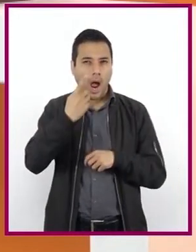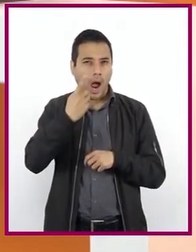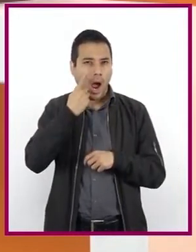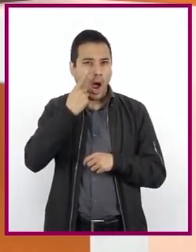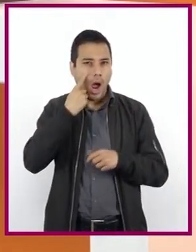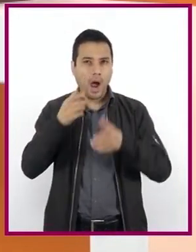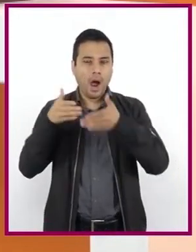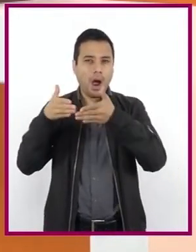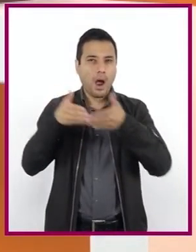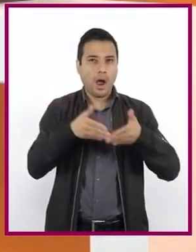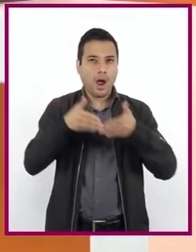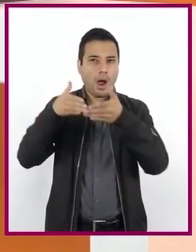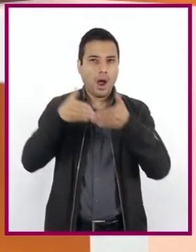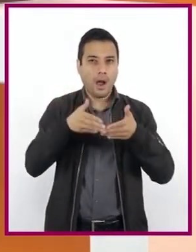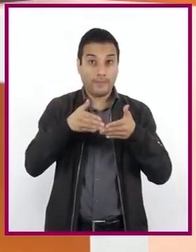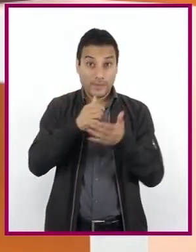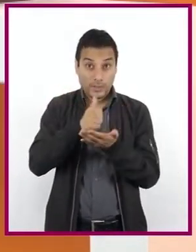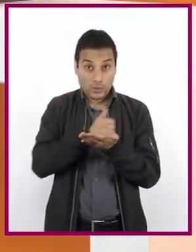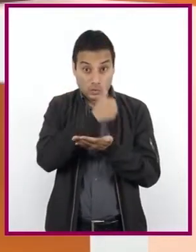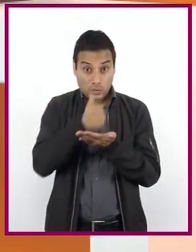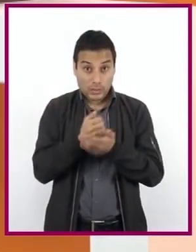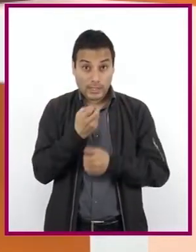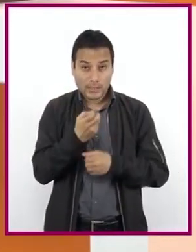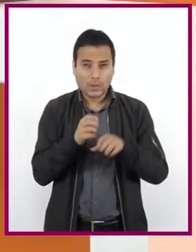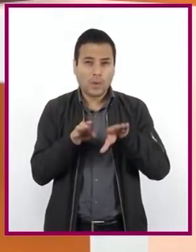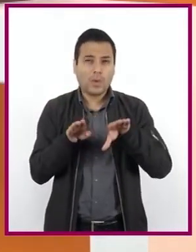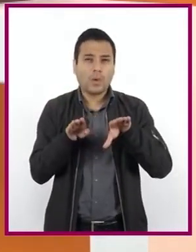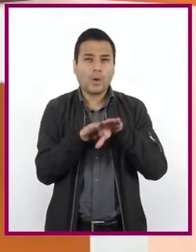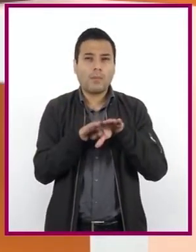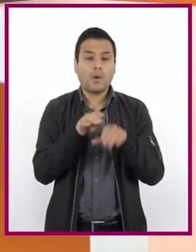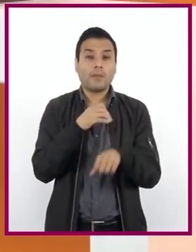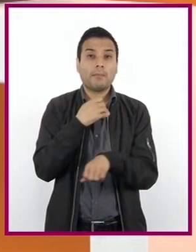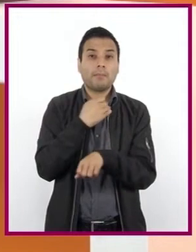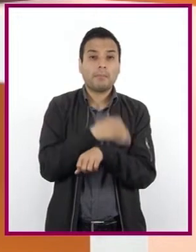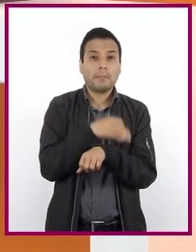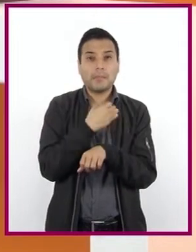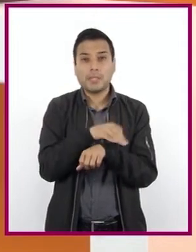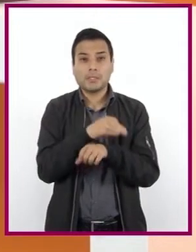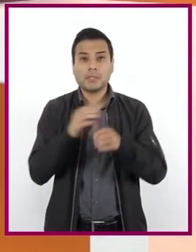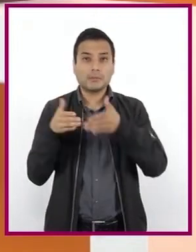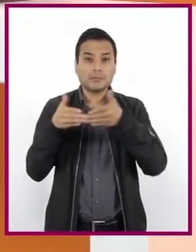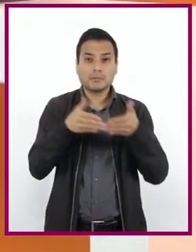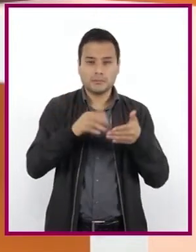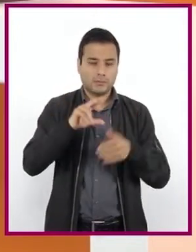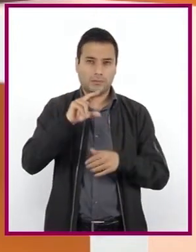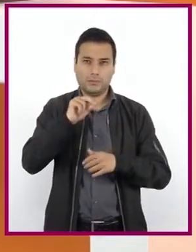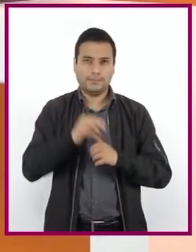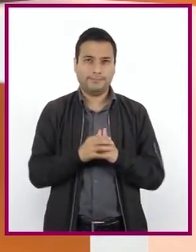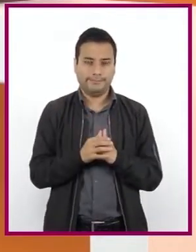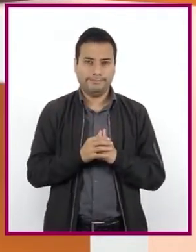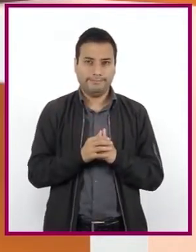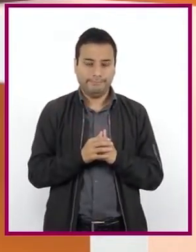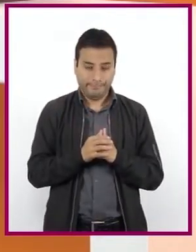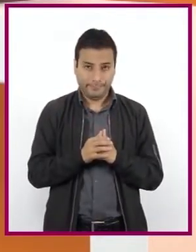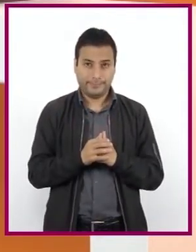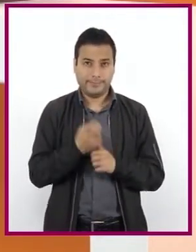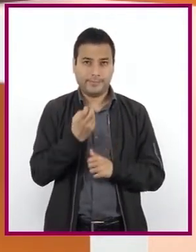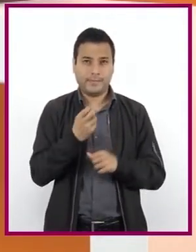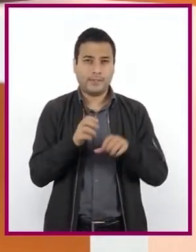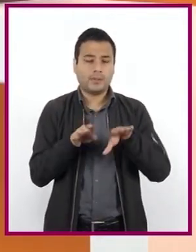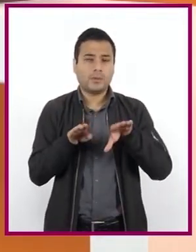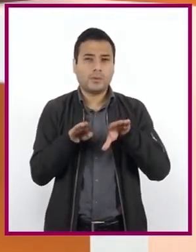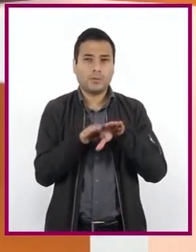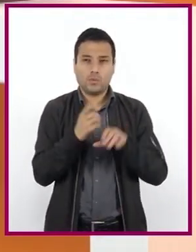la ciudad dejó de ser estacional, es decir, su actividad ya no dependería exclusivamente